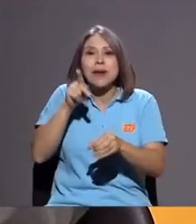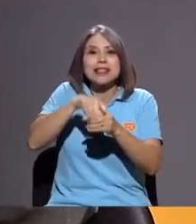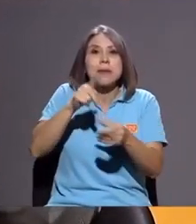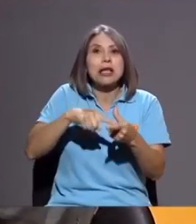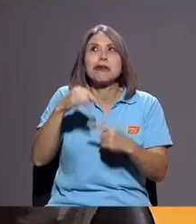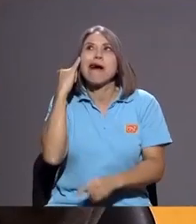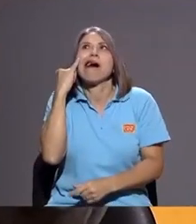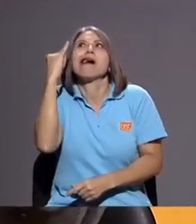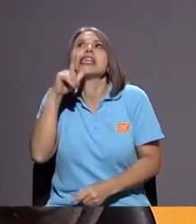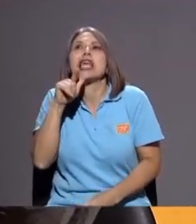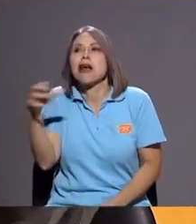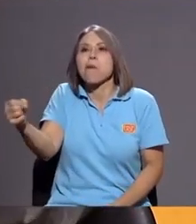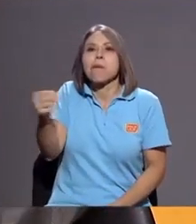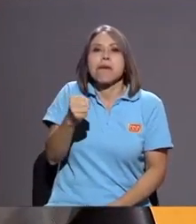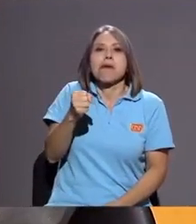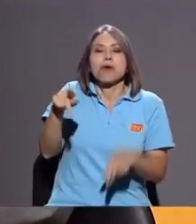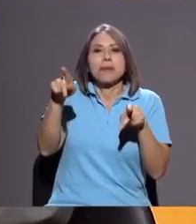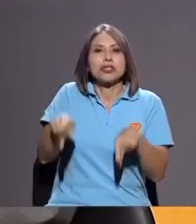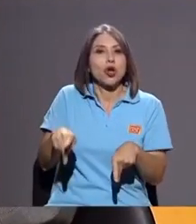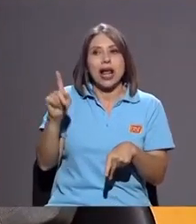manga alguien que no participó